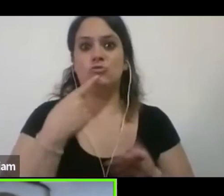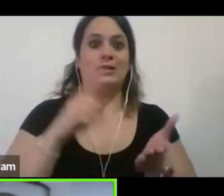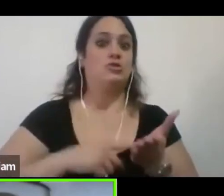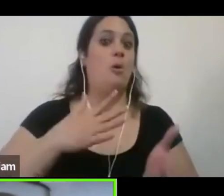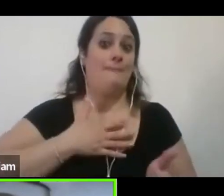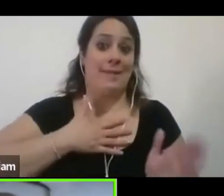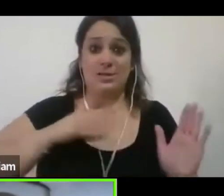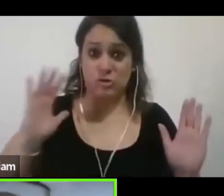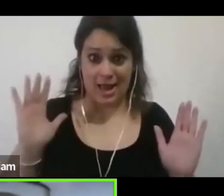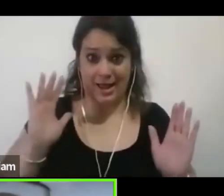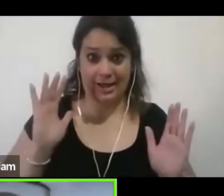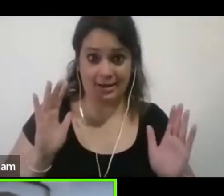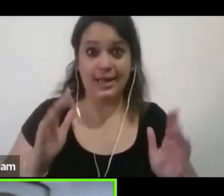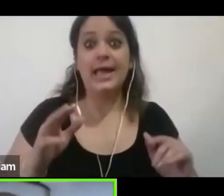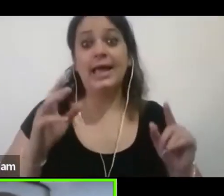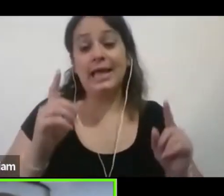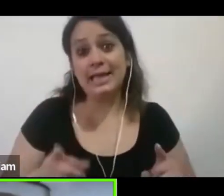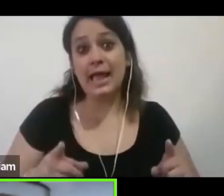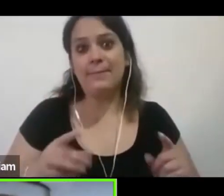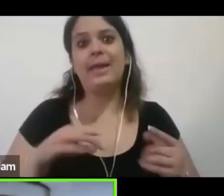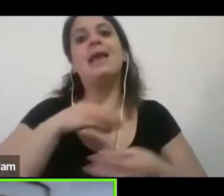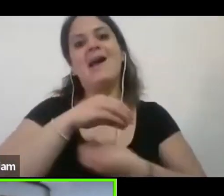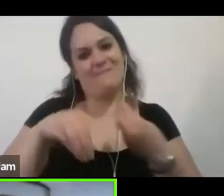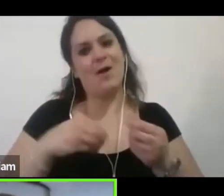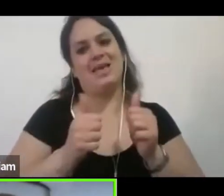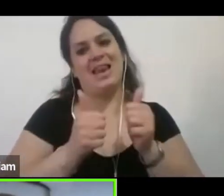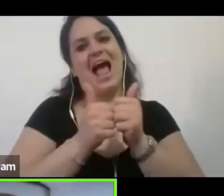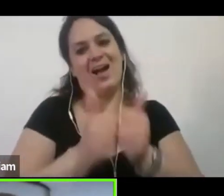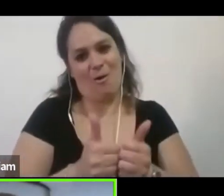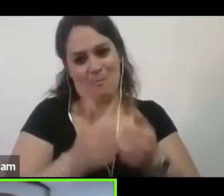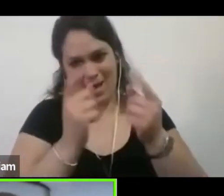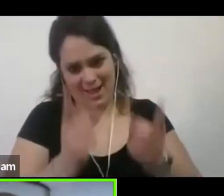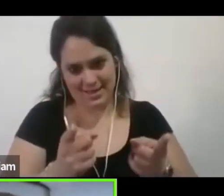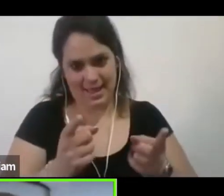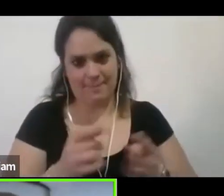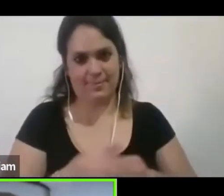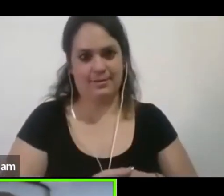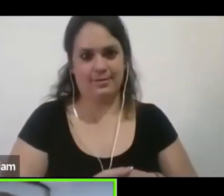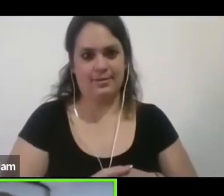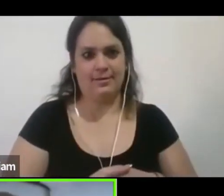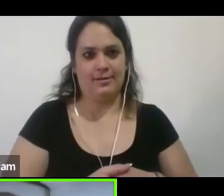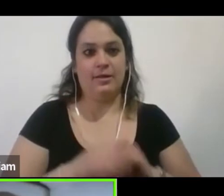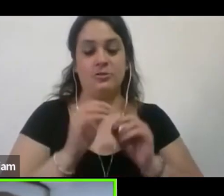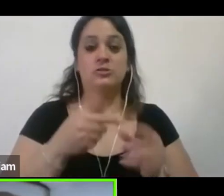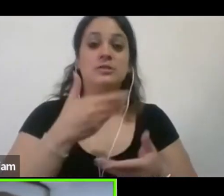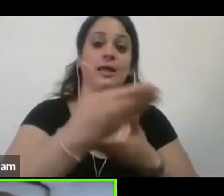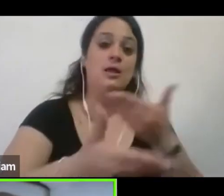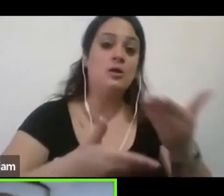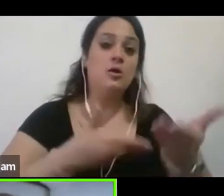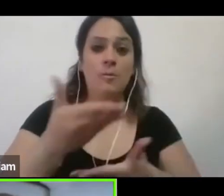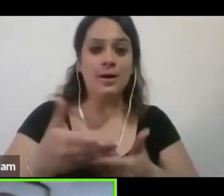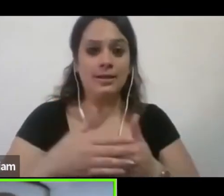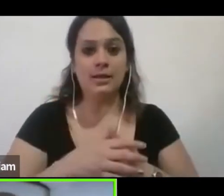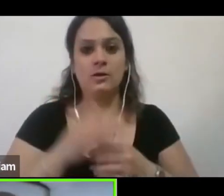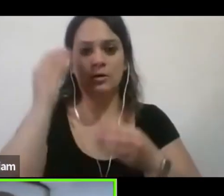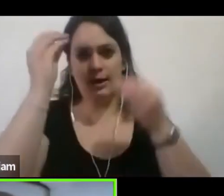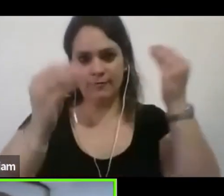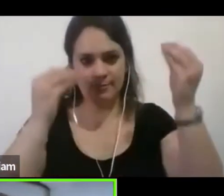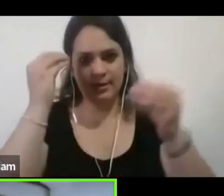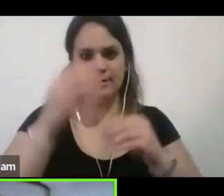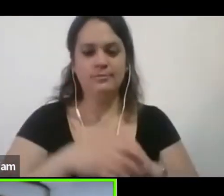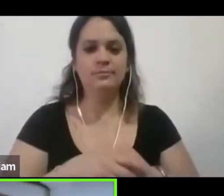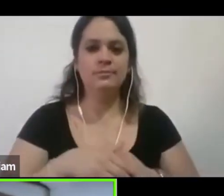y también está acompañada por las familias. Entonces, por ahí también compartir con la familia lo que